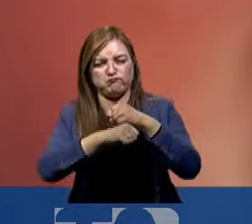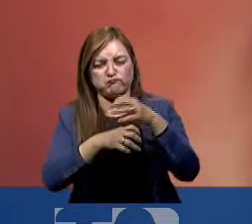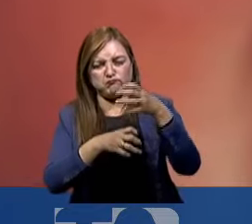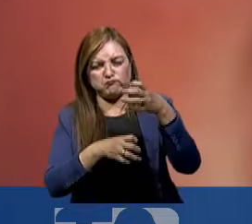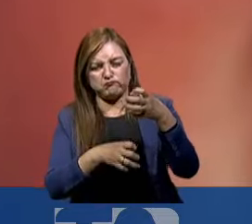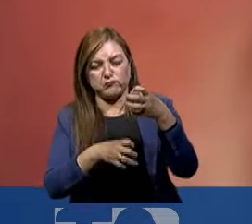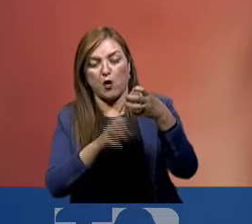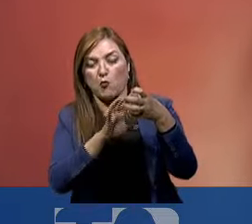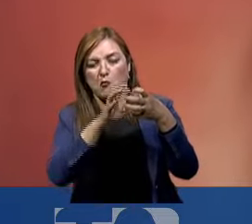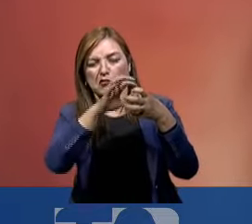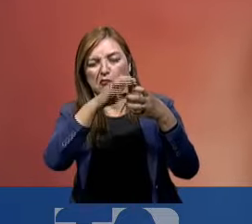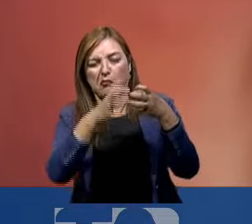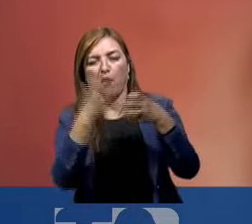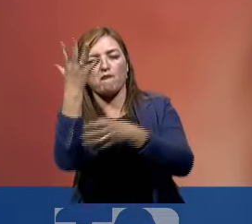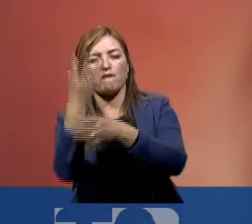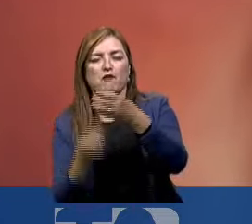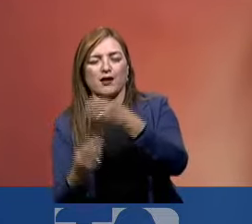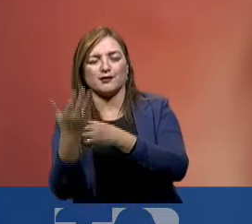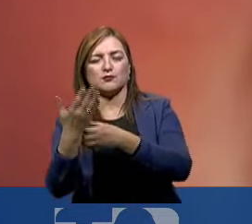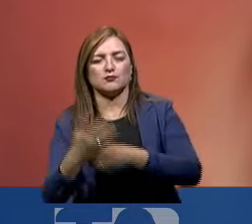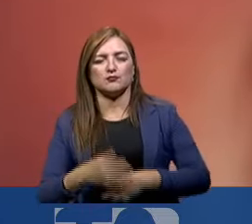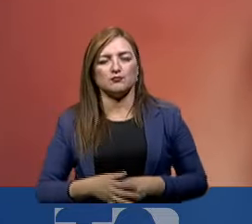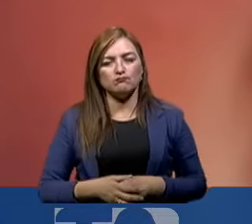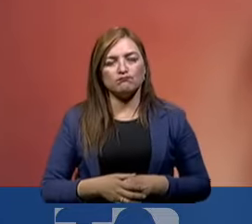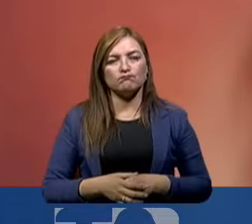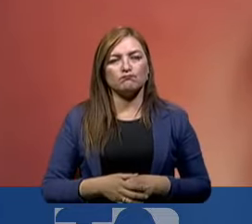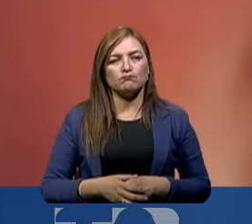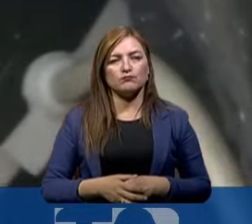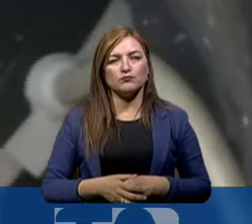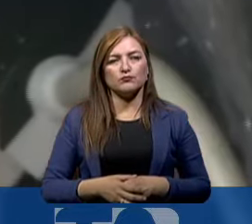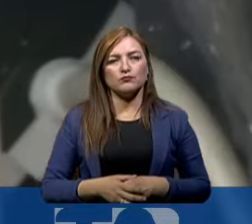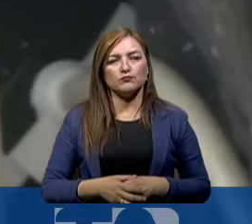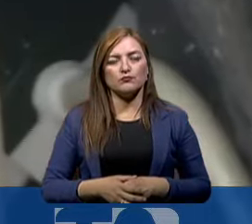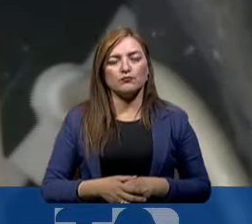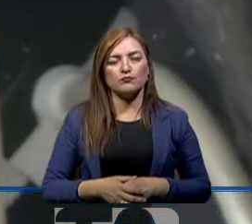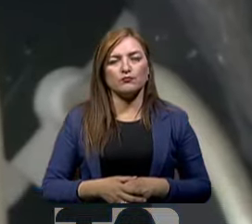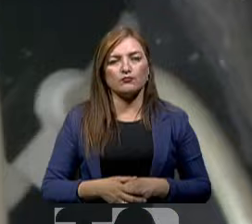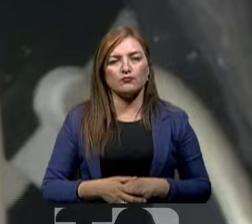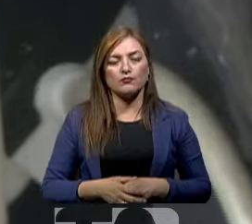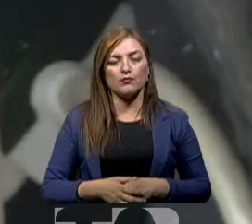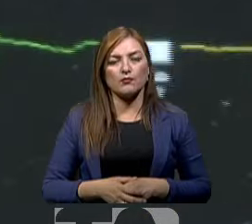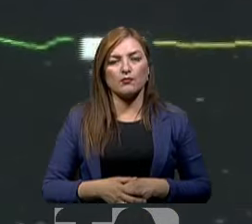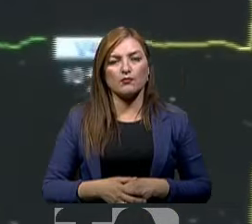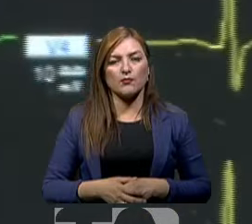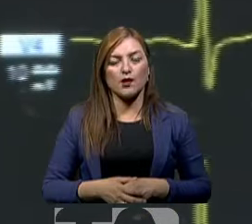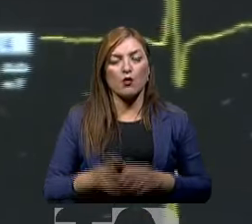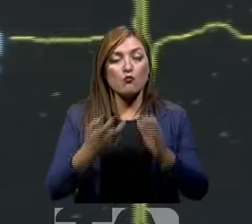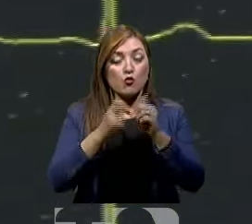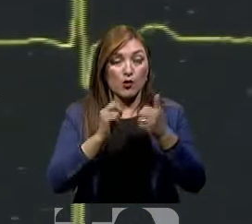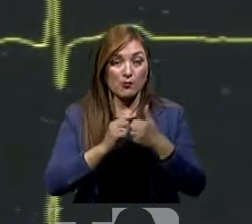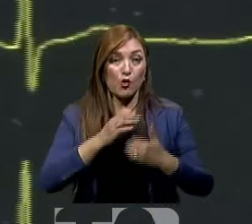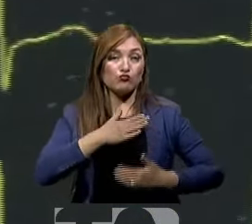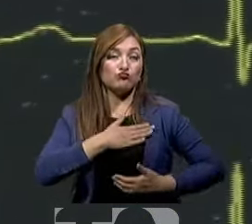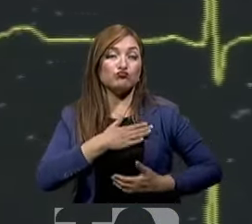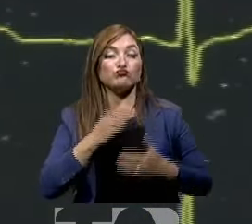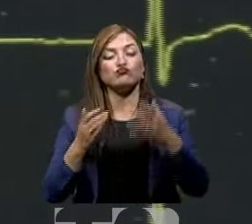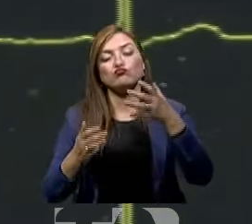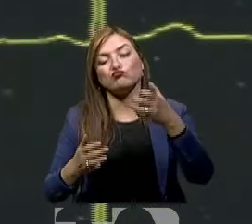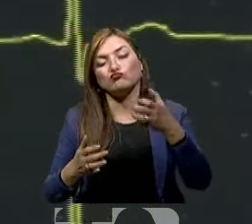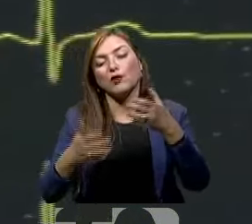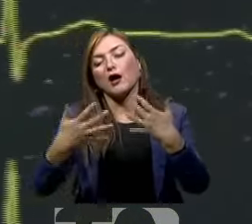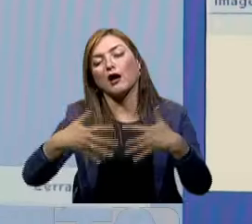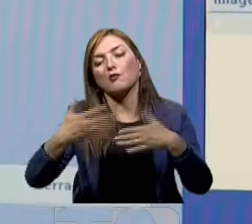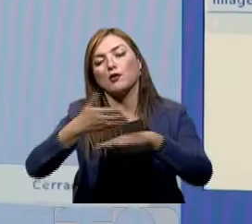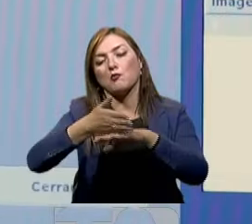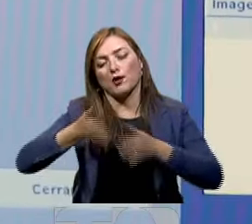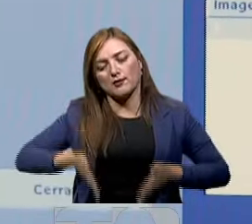todos los niños que tienen potencialmente defectos, no tienen ningún factor de riesgo. Generalmente, los defectos cardíacos congénitos graves se detectan